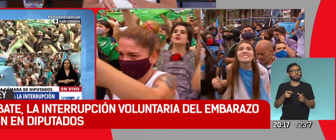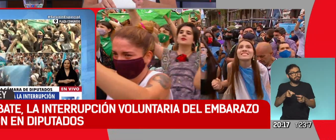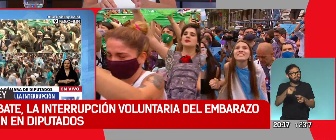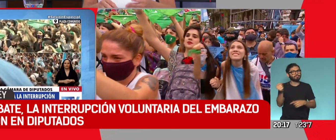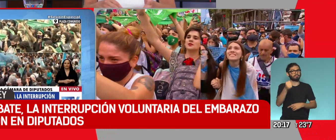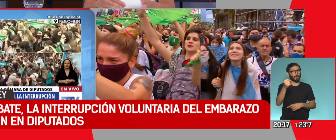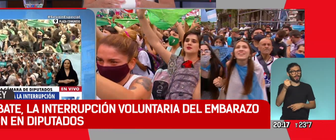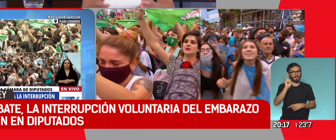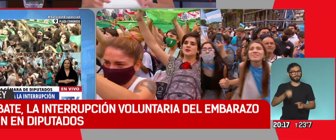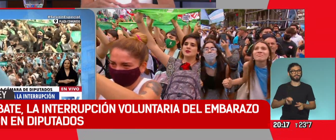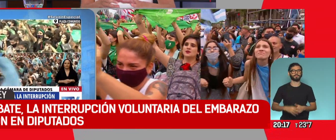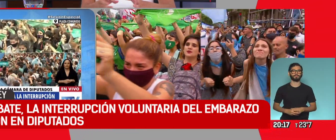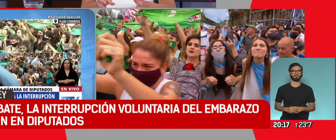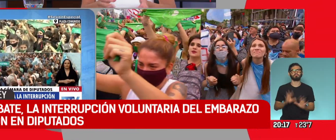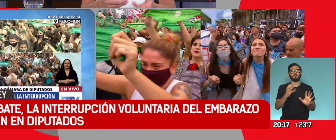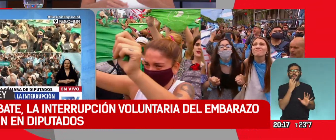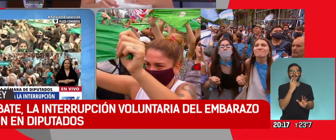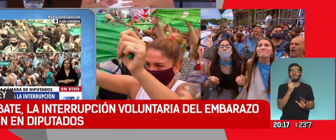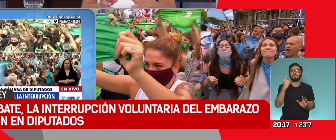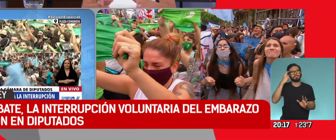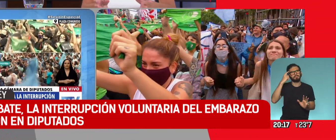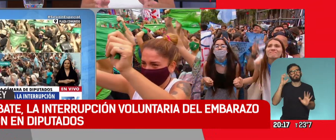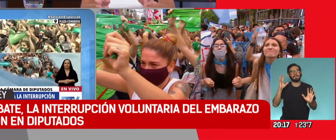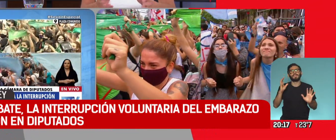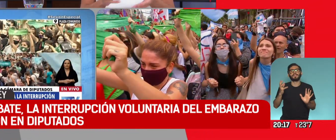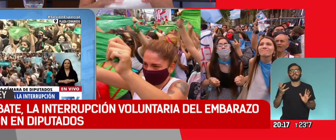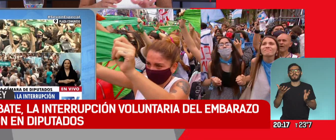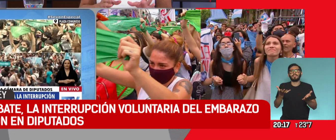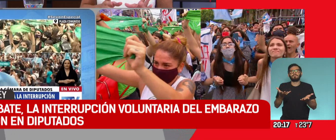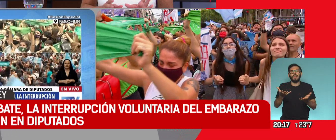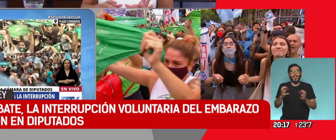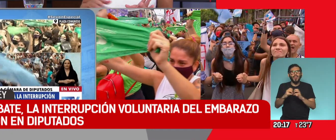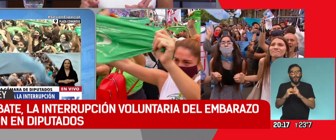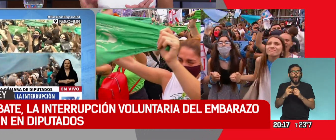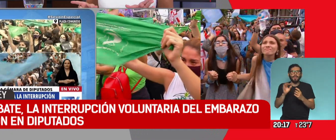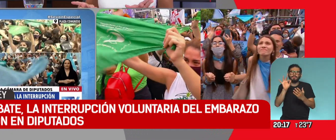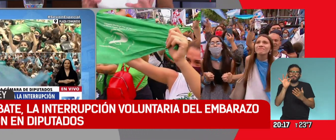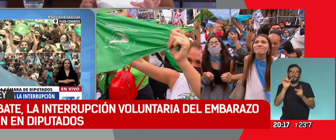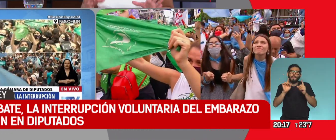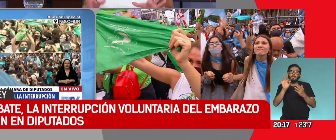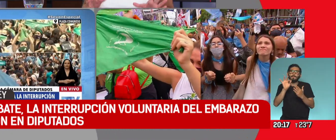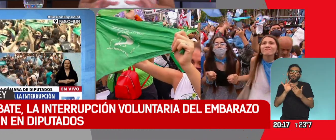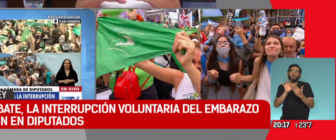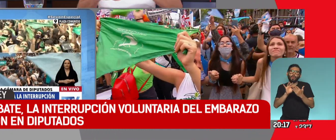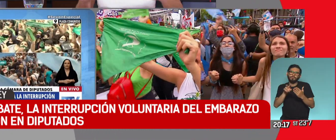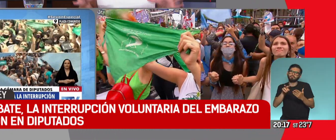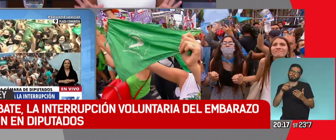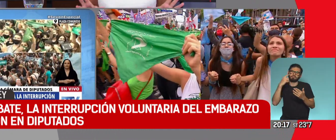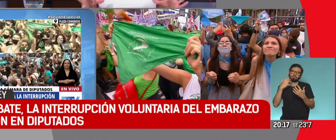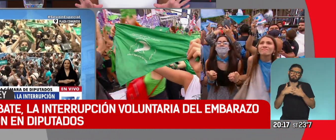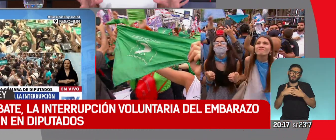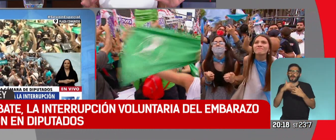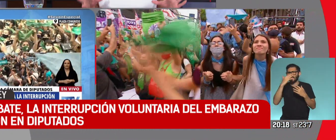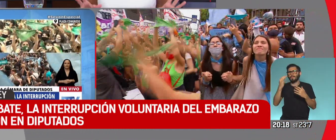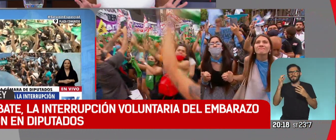de la jornada. Y después, Ariel, pensando en algunos puntos sobre qué nos deja este debate, ya vamos a analizar más tarde cuál es el escenario